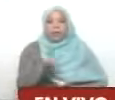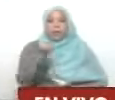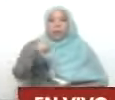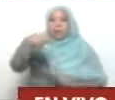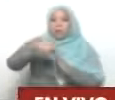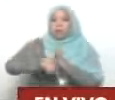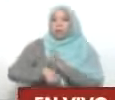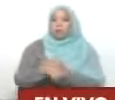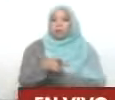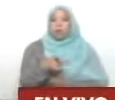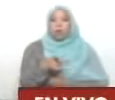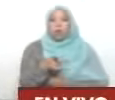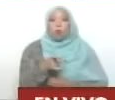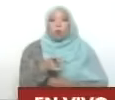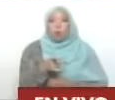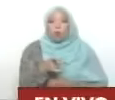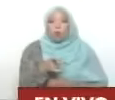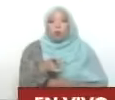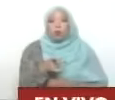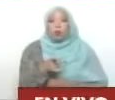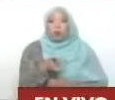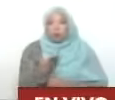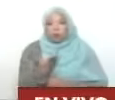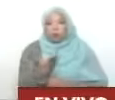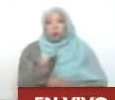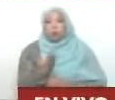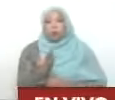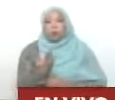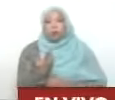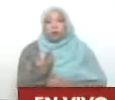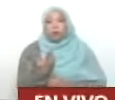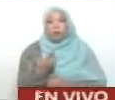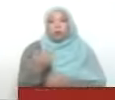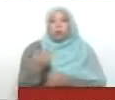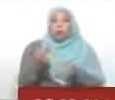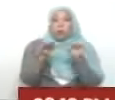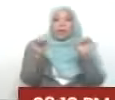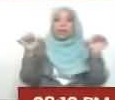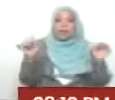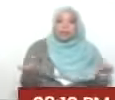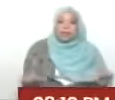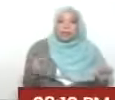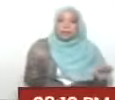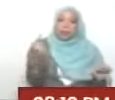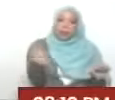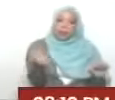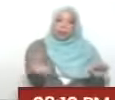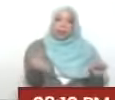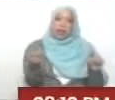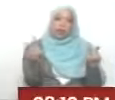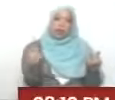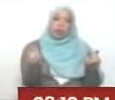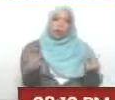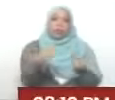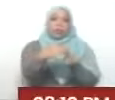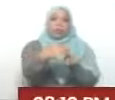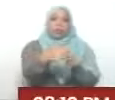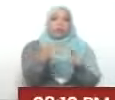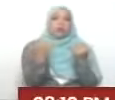profundizando el surgimiento, el nacimiento de este nuevo modelo económico que tenemos,